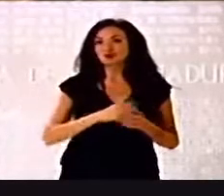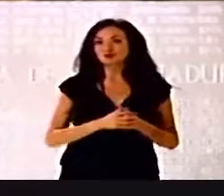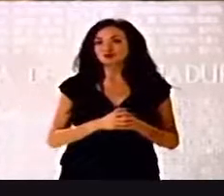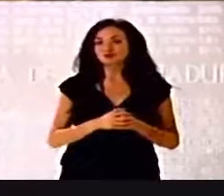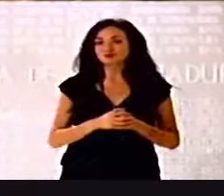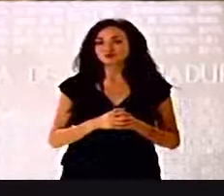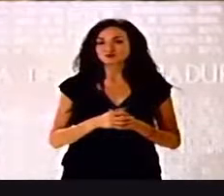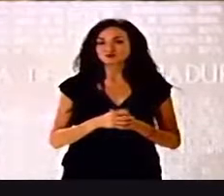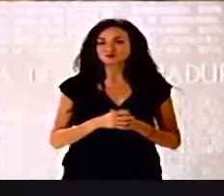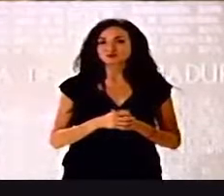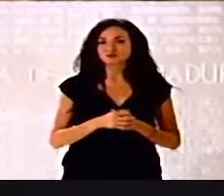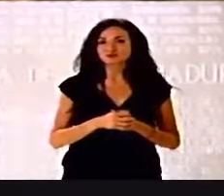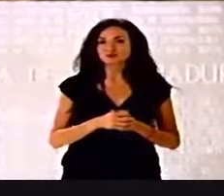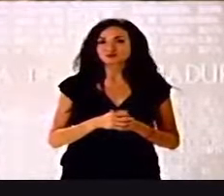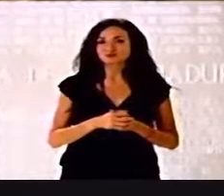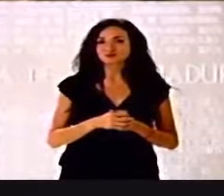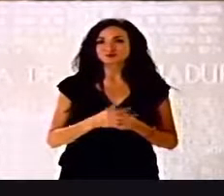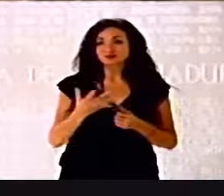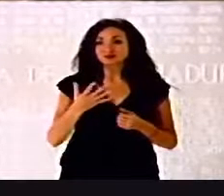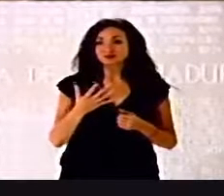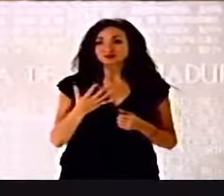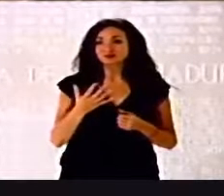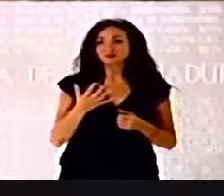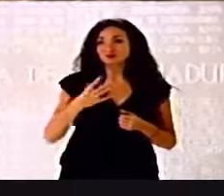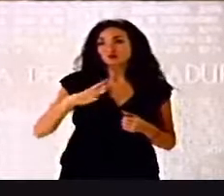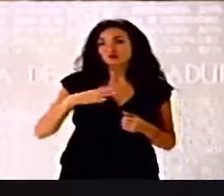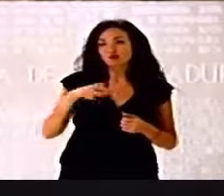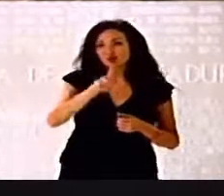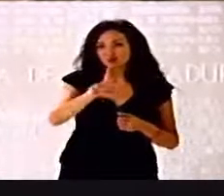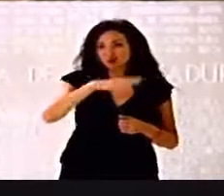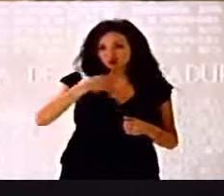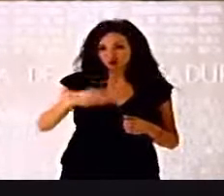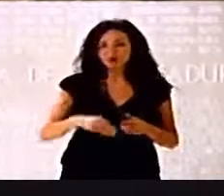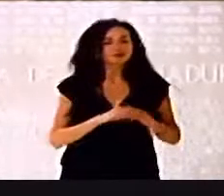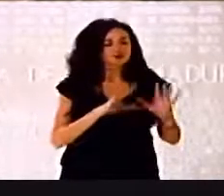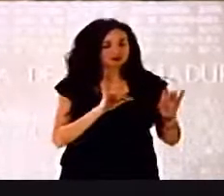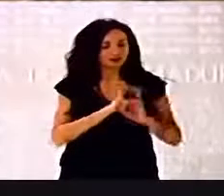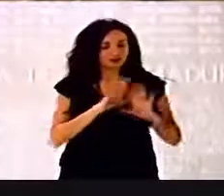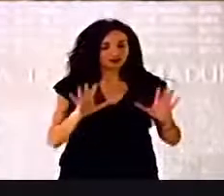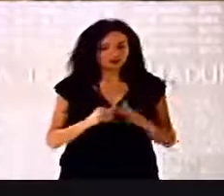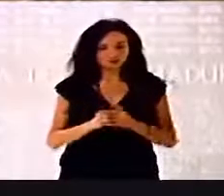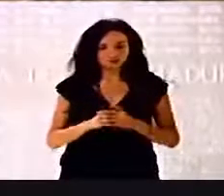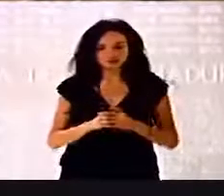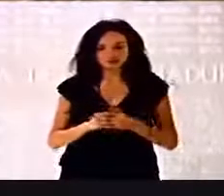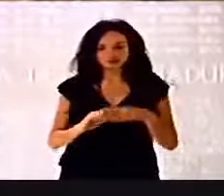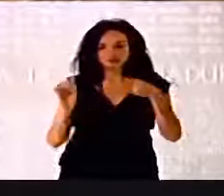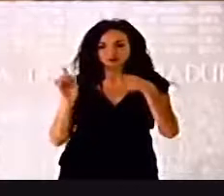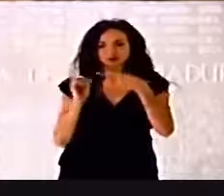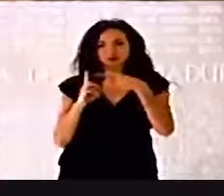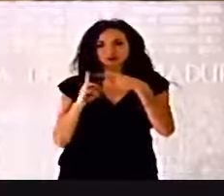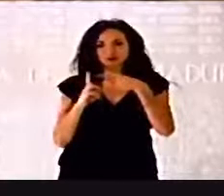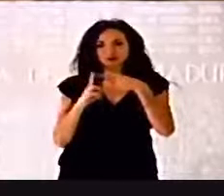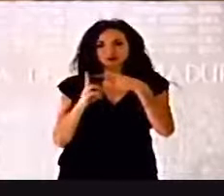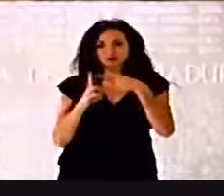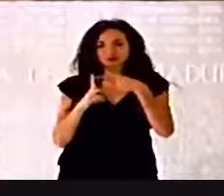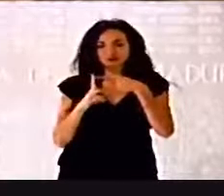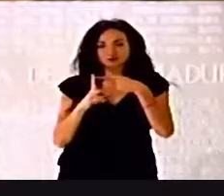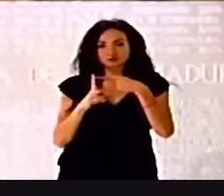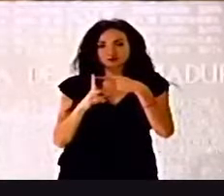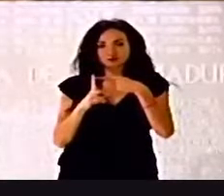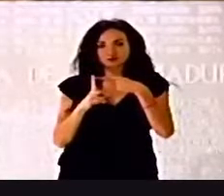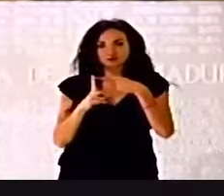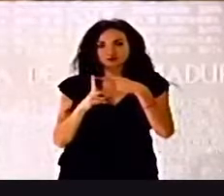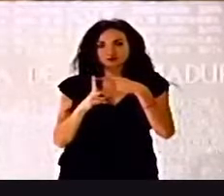eco. Si no te importa repetirla, por favor. Sí, claro. Sí, la primera de ellas va